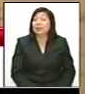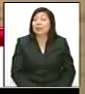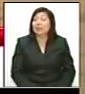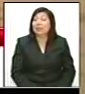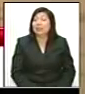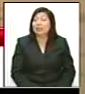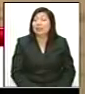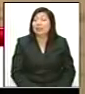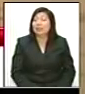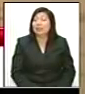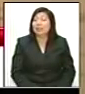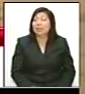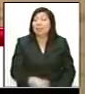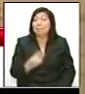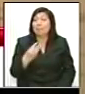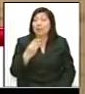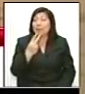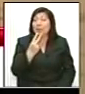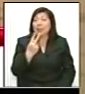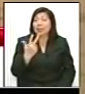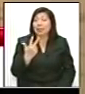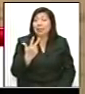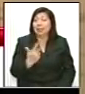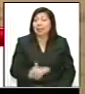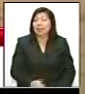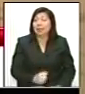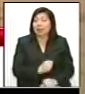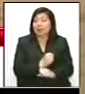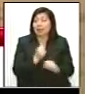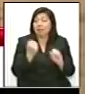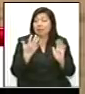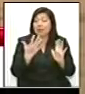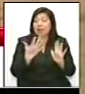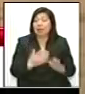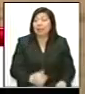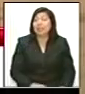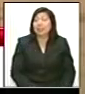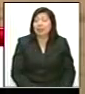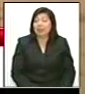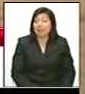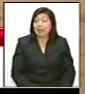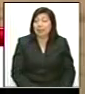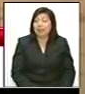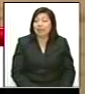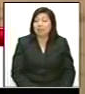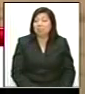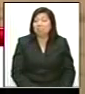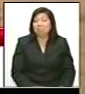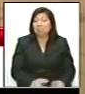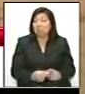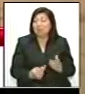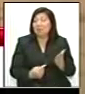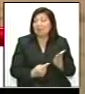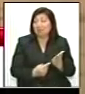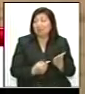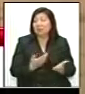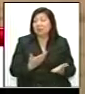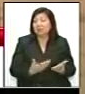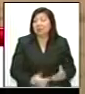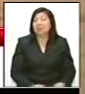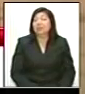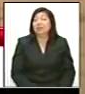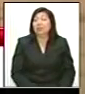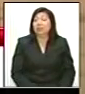Y, el miércoles 23, a las 10 de la mañana, es una reunión técnica, digamos, ¿no?